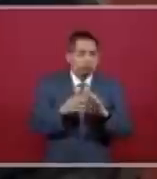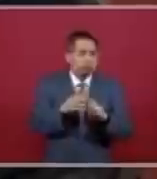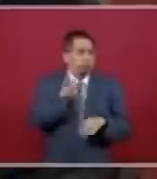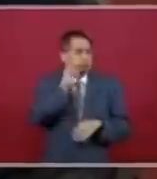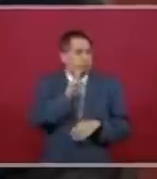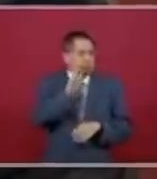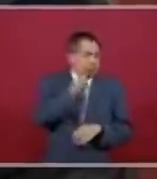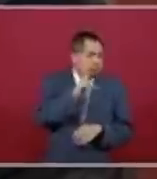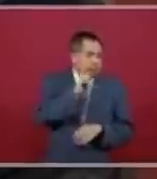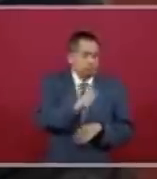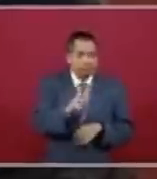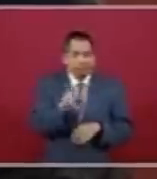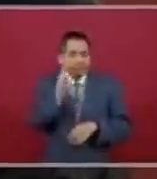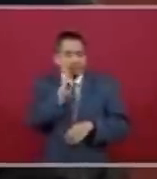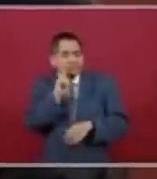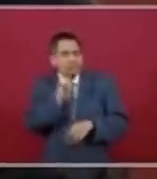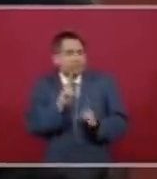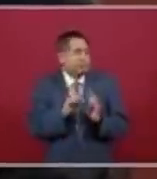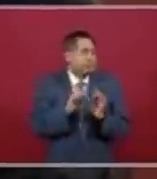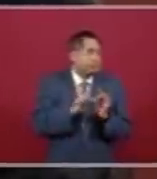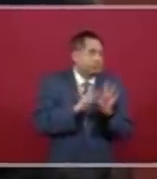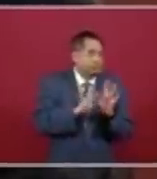laboratorio, todo era experimental.